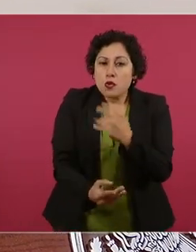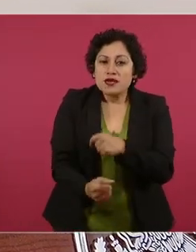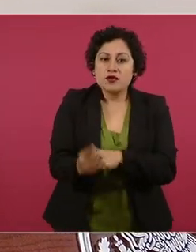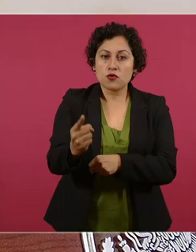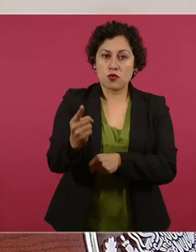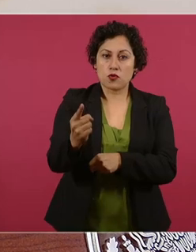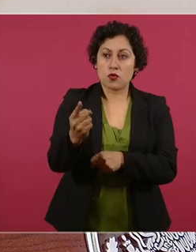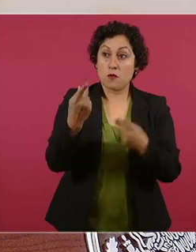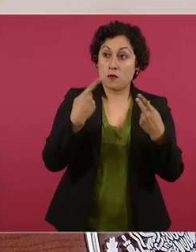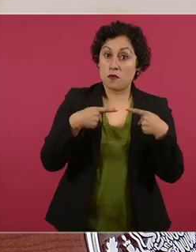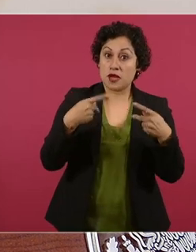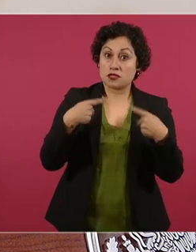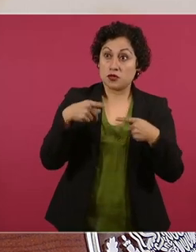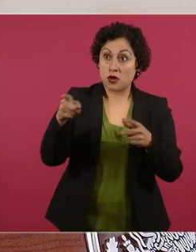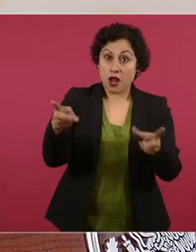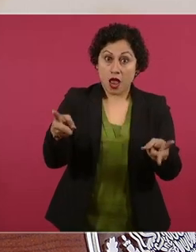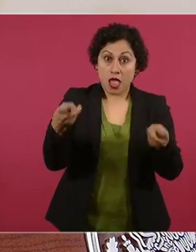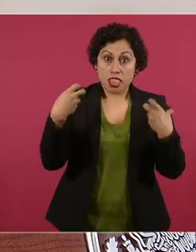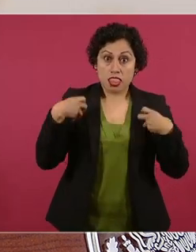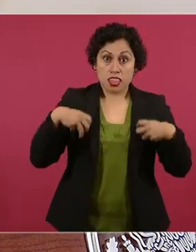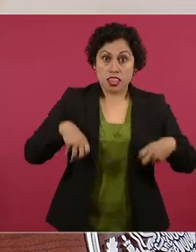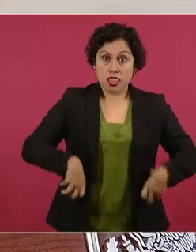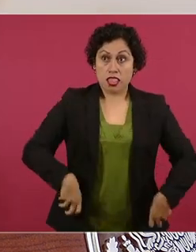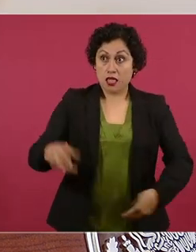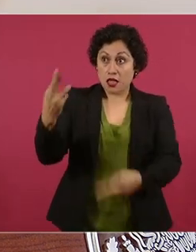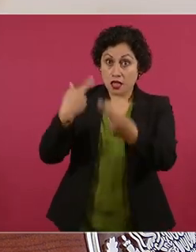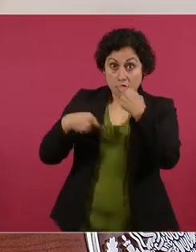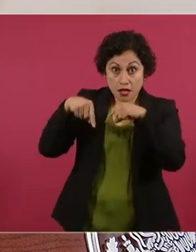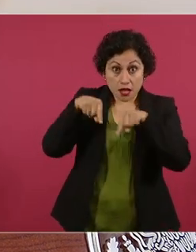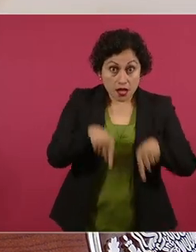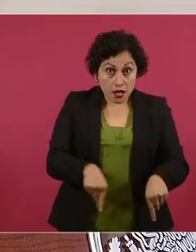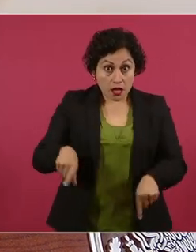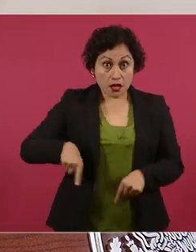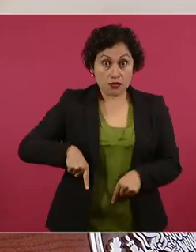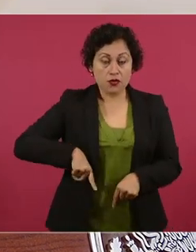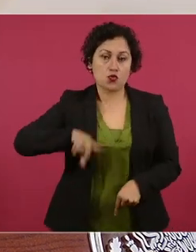al gobierno. Eso es todo.